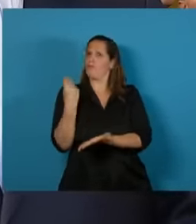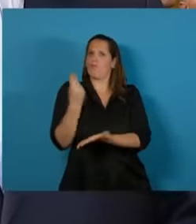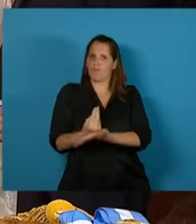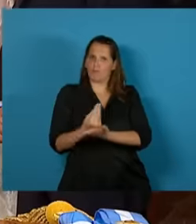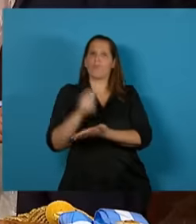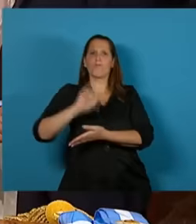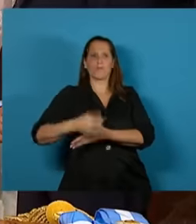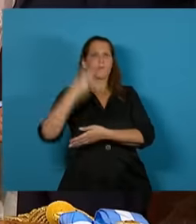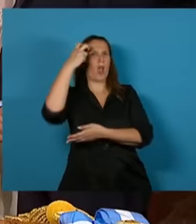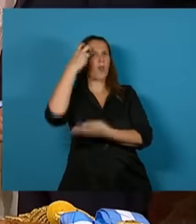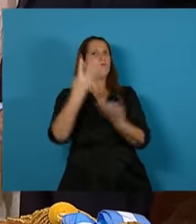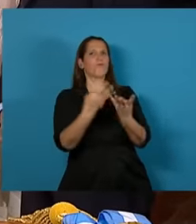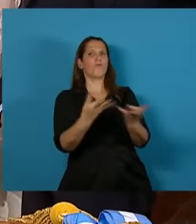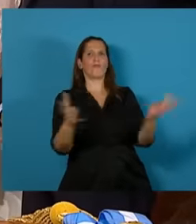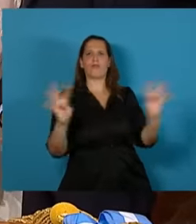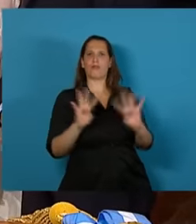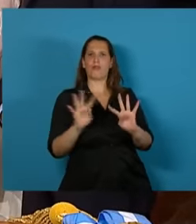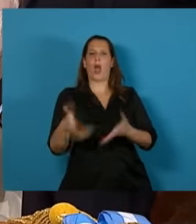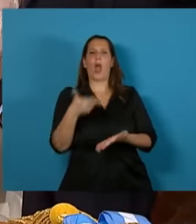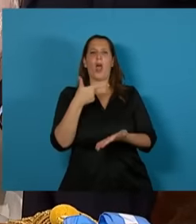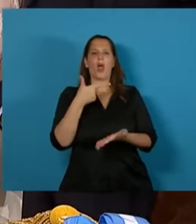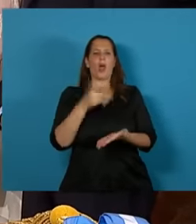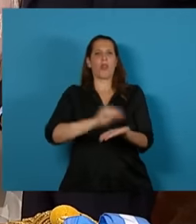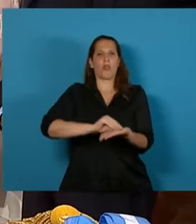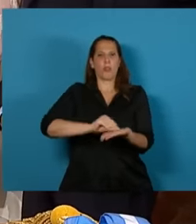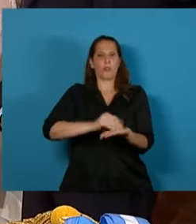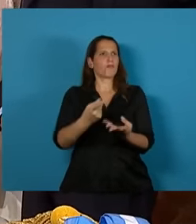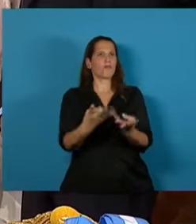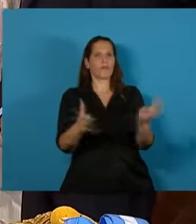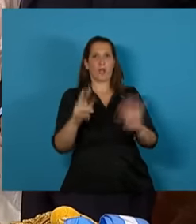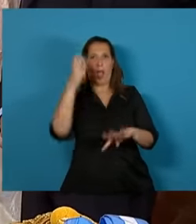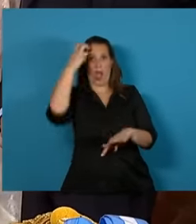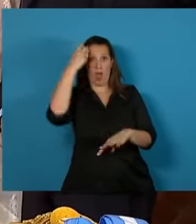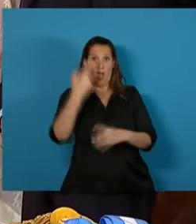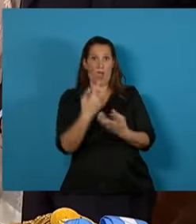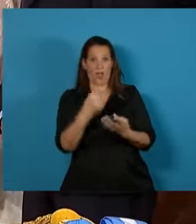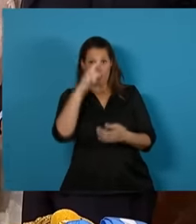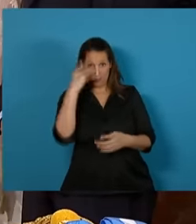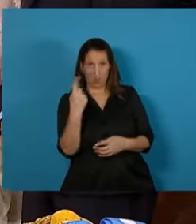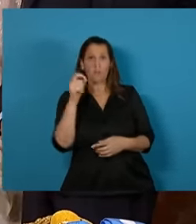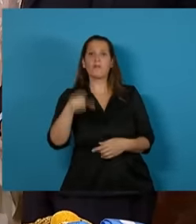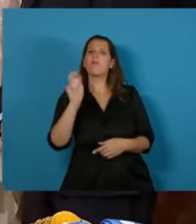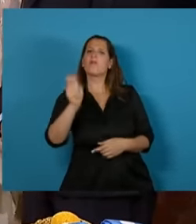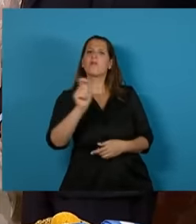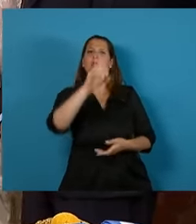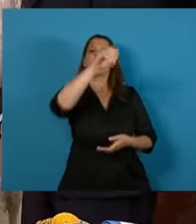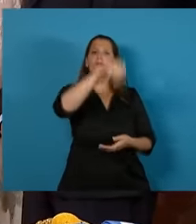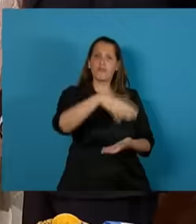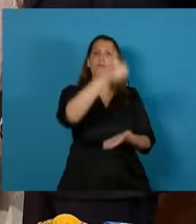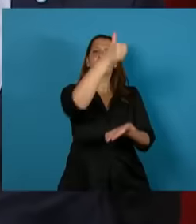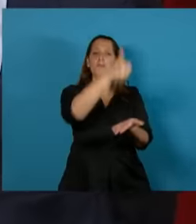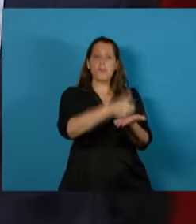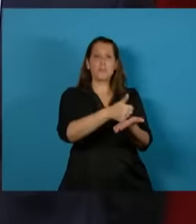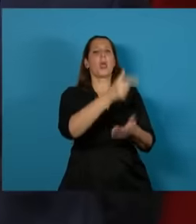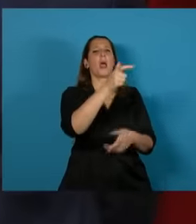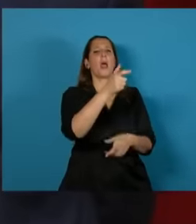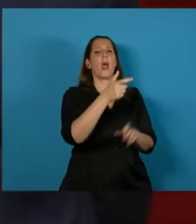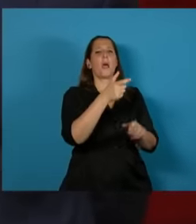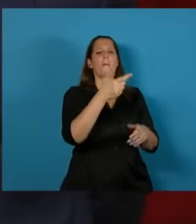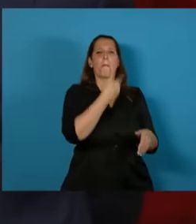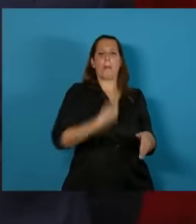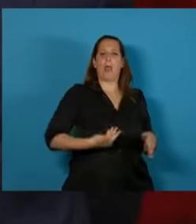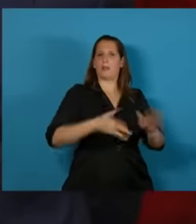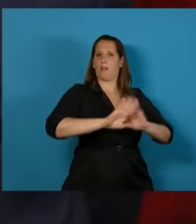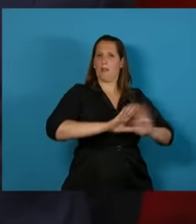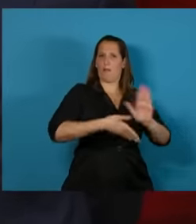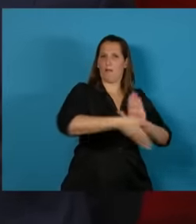el recinto de la Honorable Cámara de Diputados de la Nación, donde se encuentran el señor presidente de la Nación saliente,